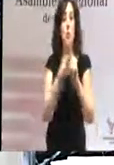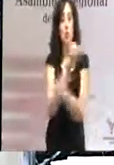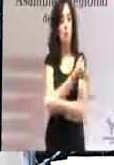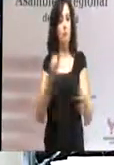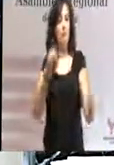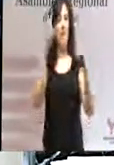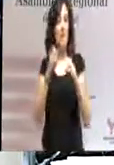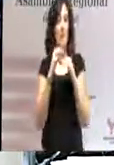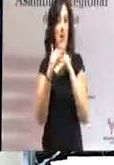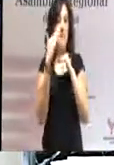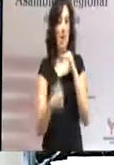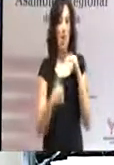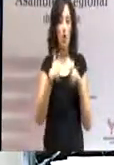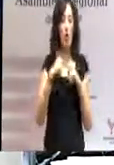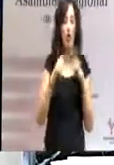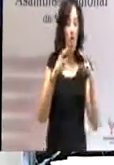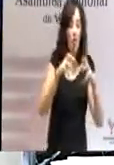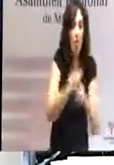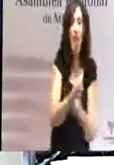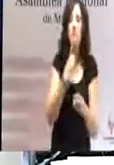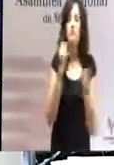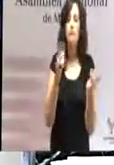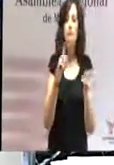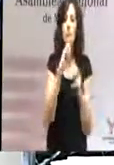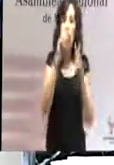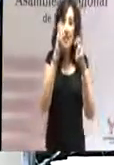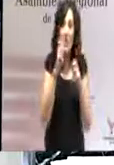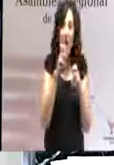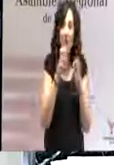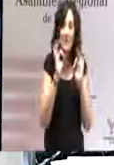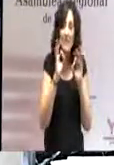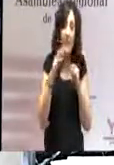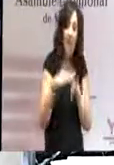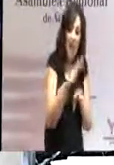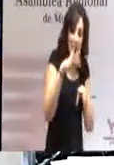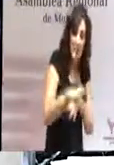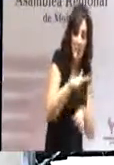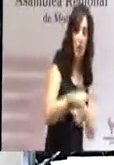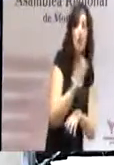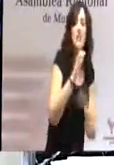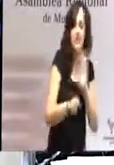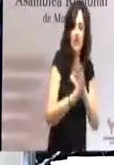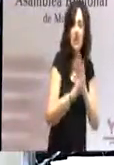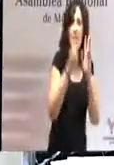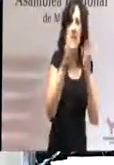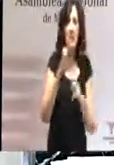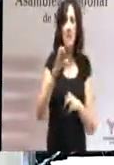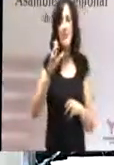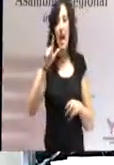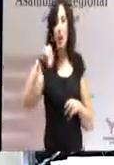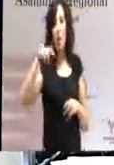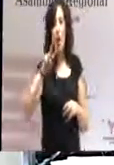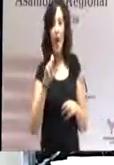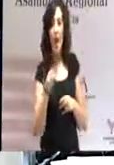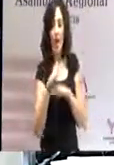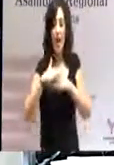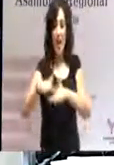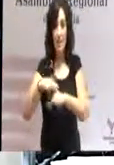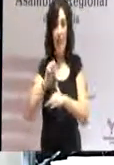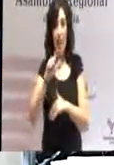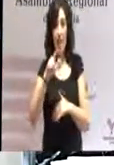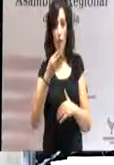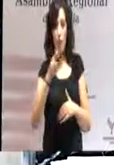males de nuestra joya turística. Pero los vertidos al Mar Menor se siguen produciendo y el taponamiento de las salidas de la salmuera de la Rambla del Albujón, que ha